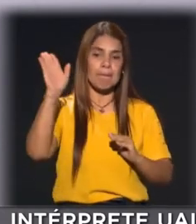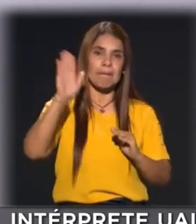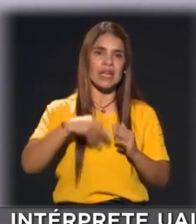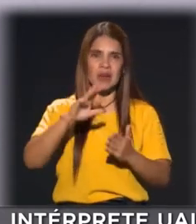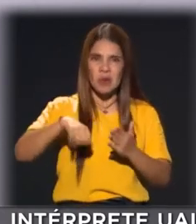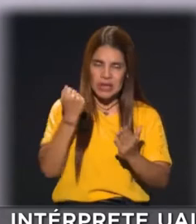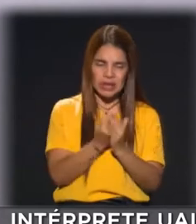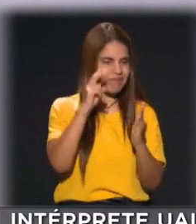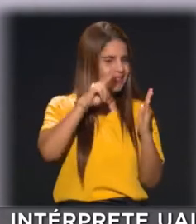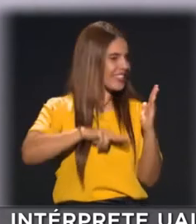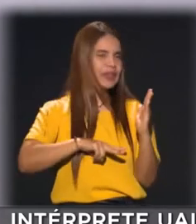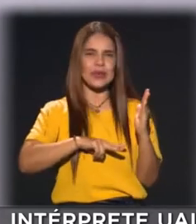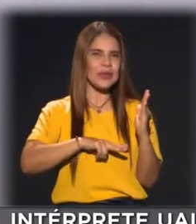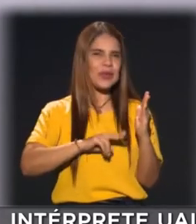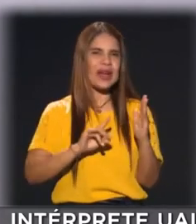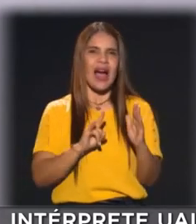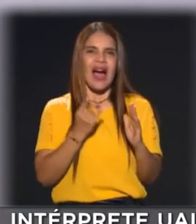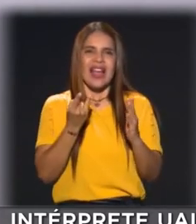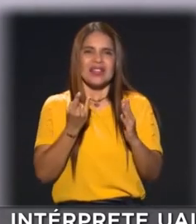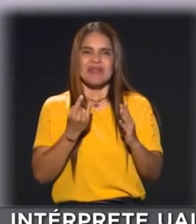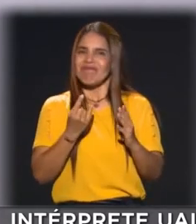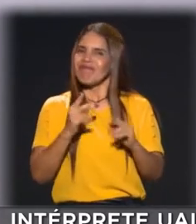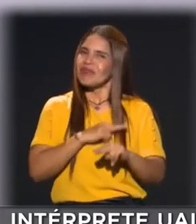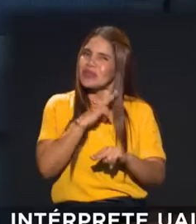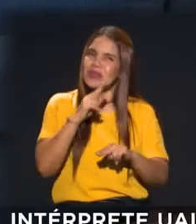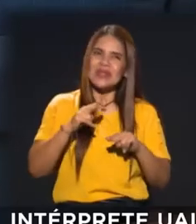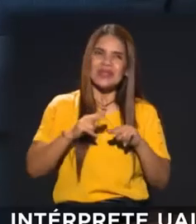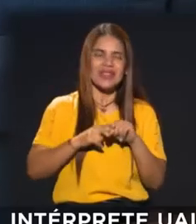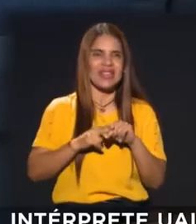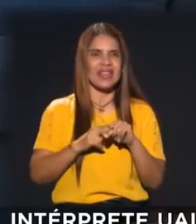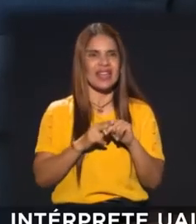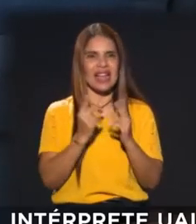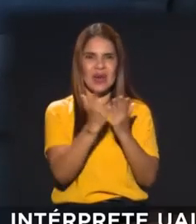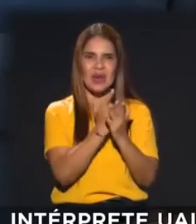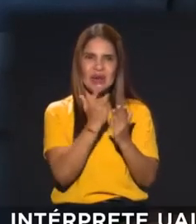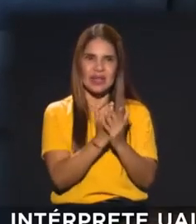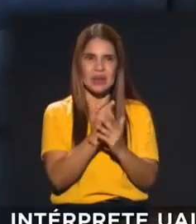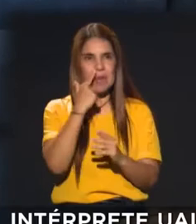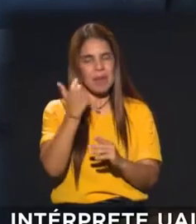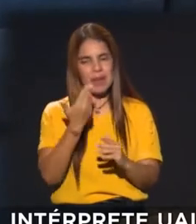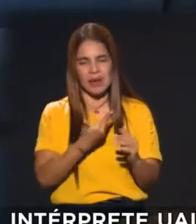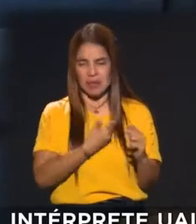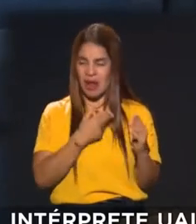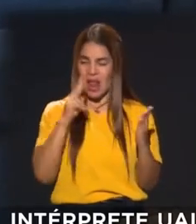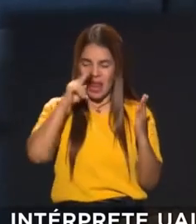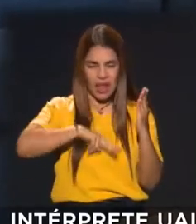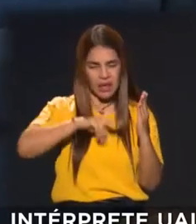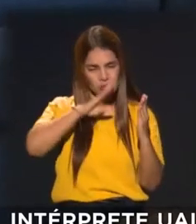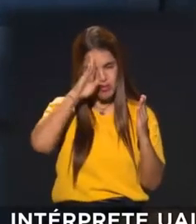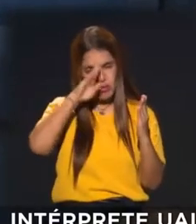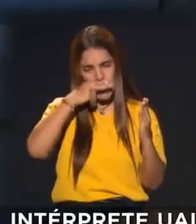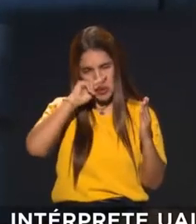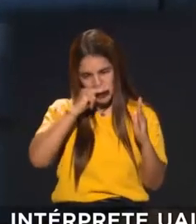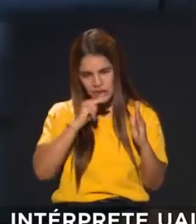una obligación, sino que tiene que ser un acercamiento muy natural a los libros. Usualmente cuando los papás leen, por ejemplo,